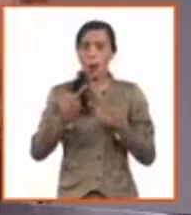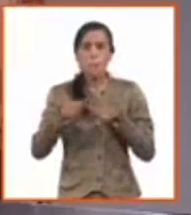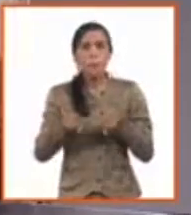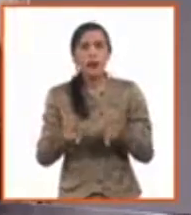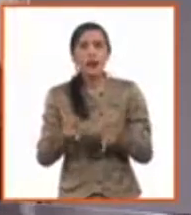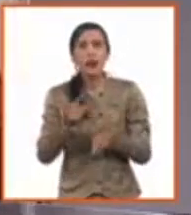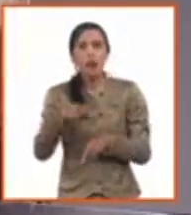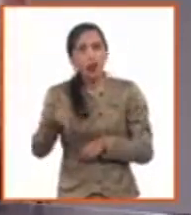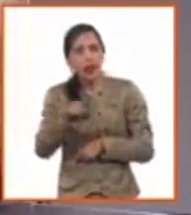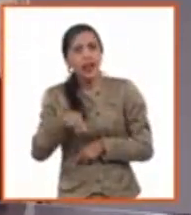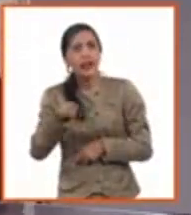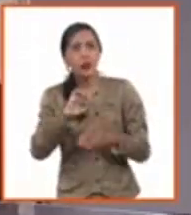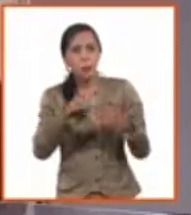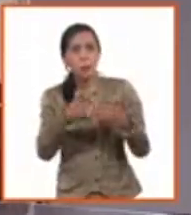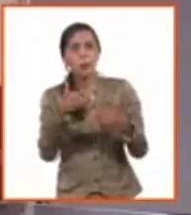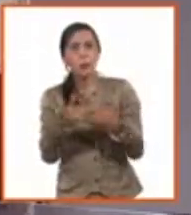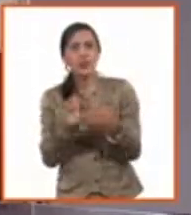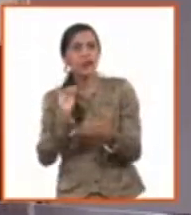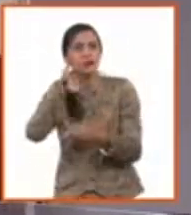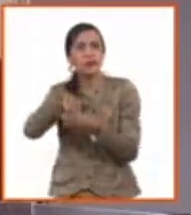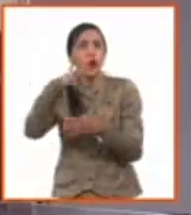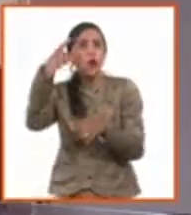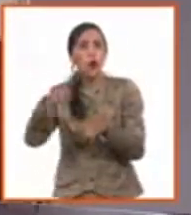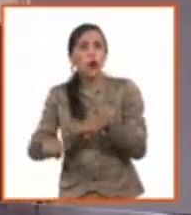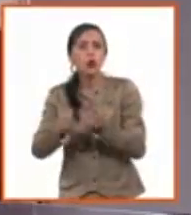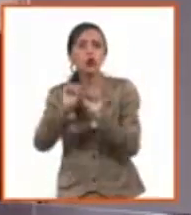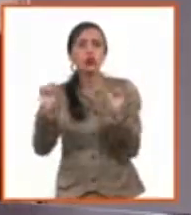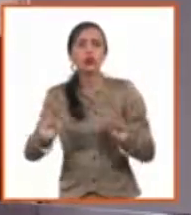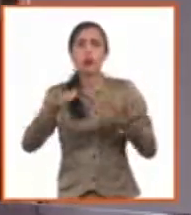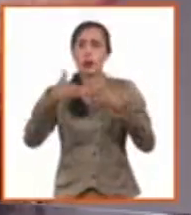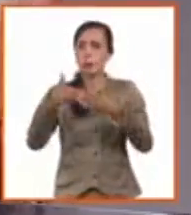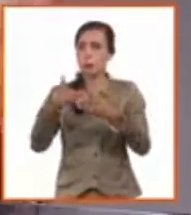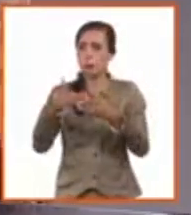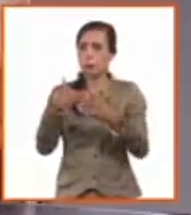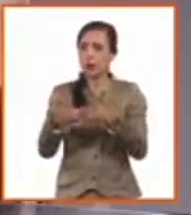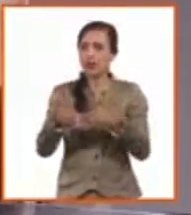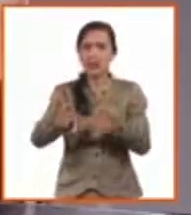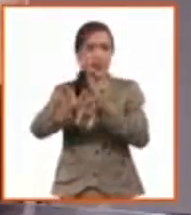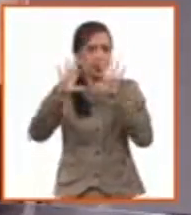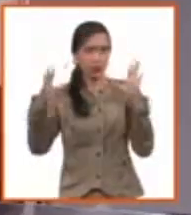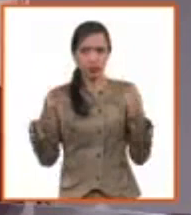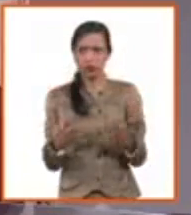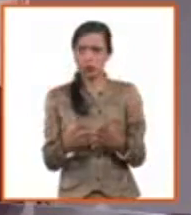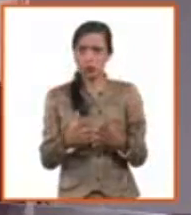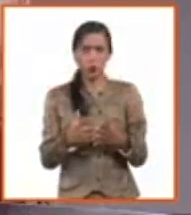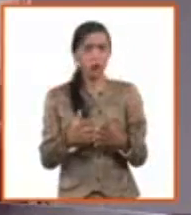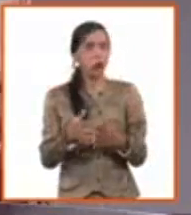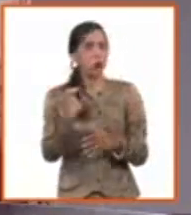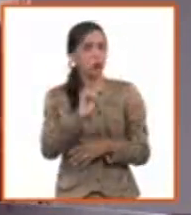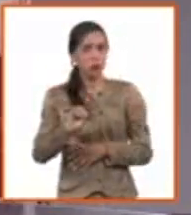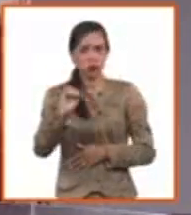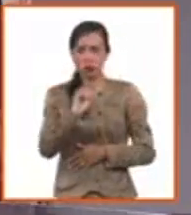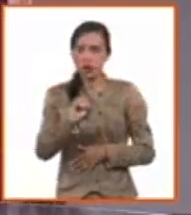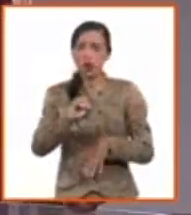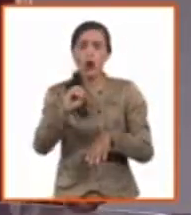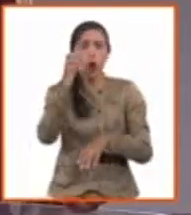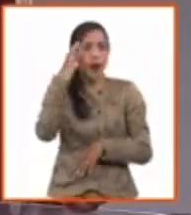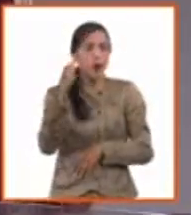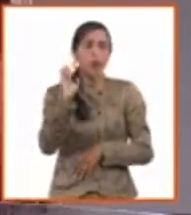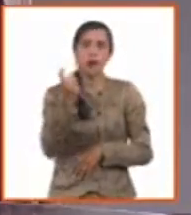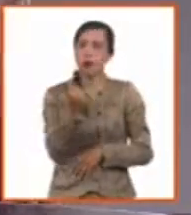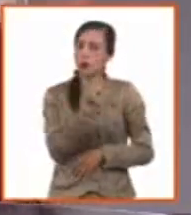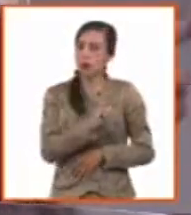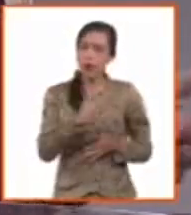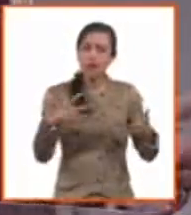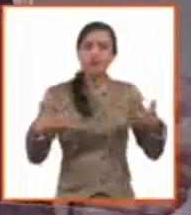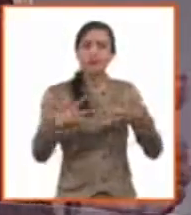está que insertadas en otros sistemas empresariales en todos prácticamente en todos los sectores de la economía lo